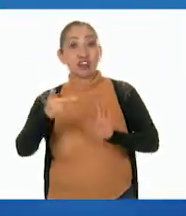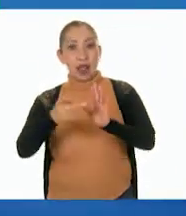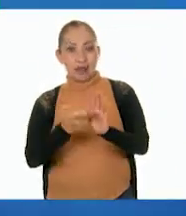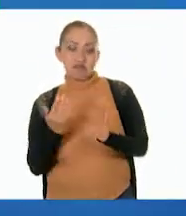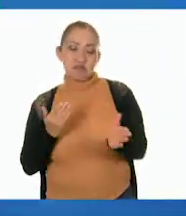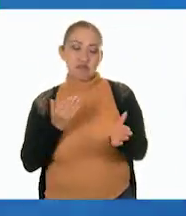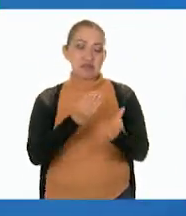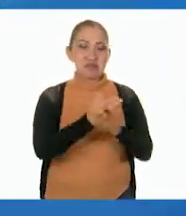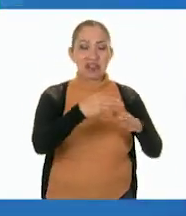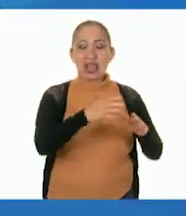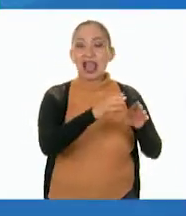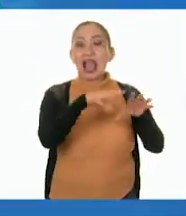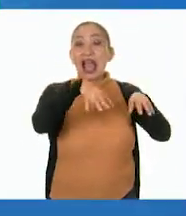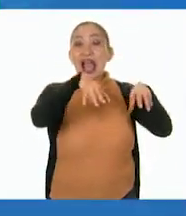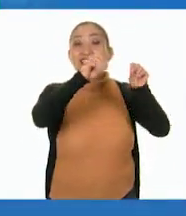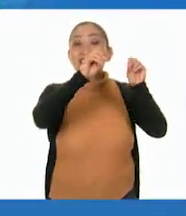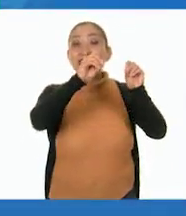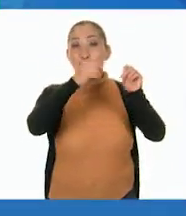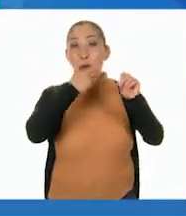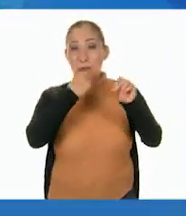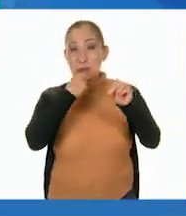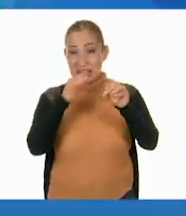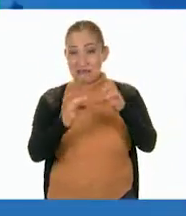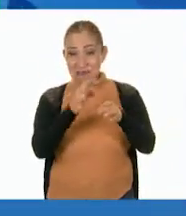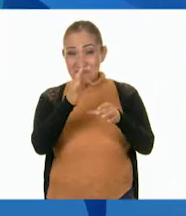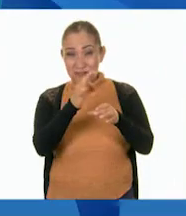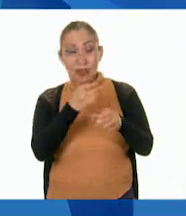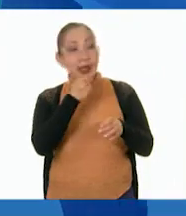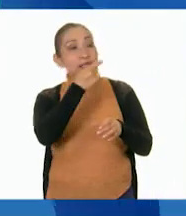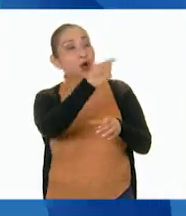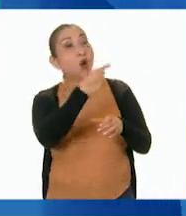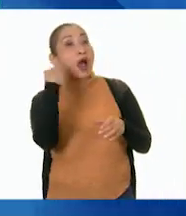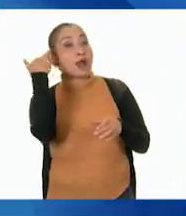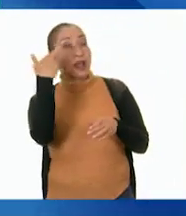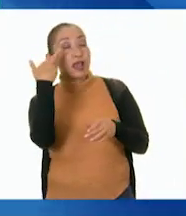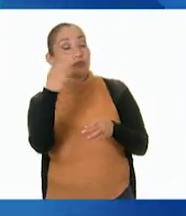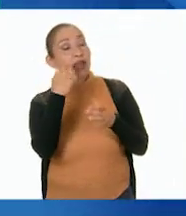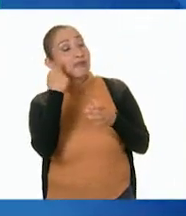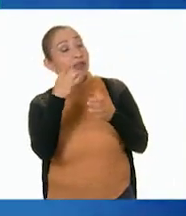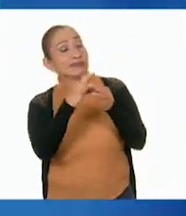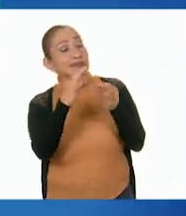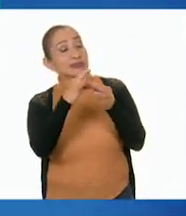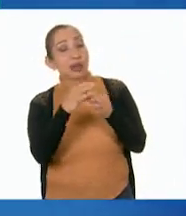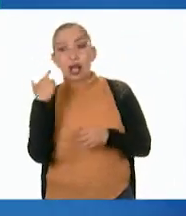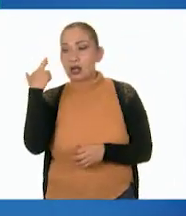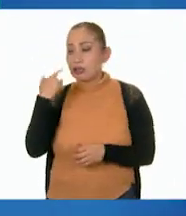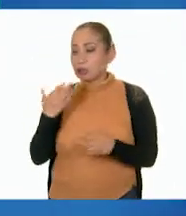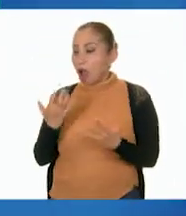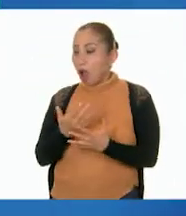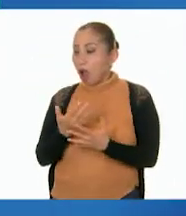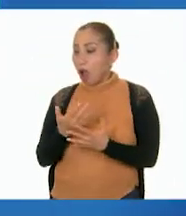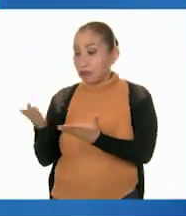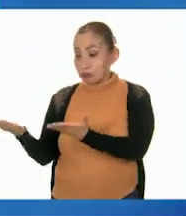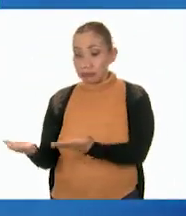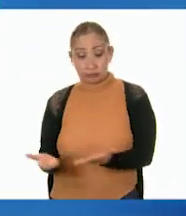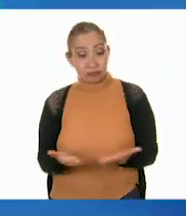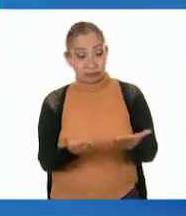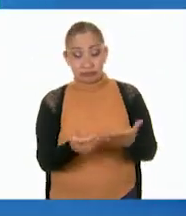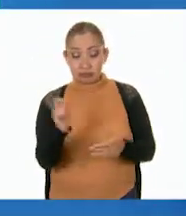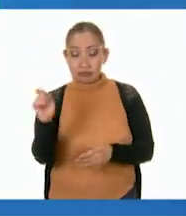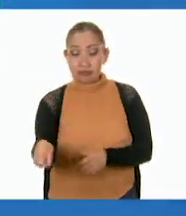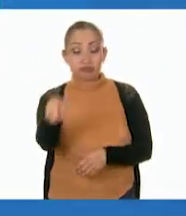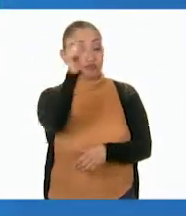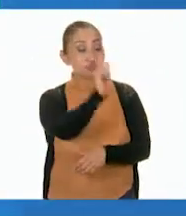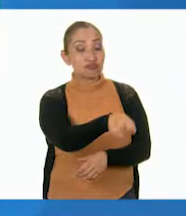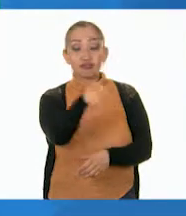palacio, el sastrecillo pudo contar la noticia al rey, quien no dudó un instante en darle al título de caballero a